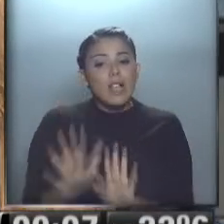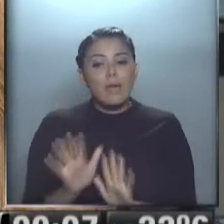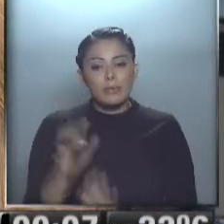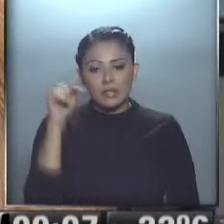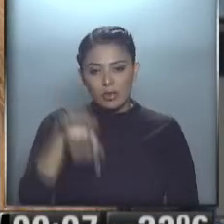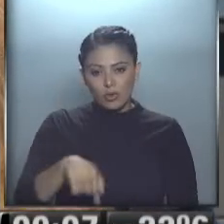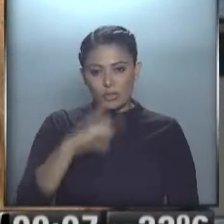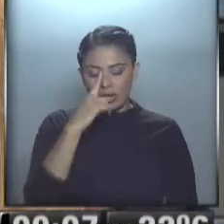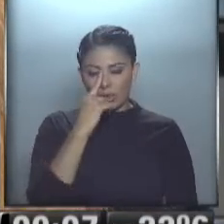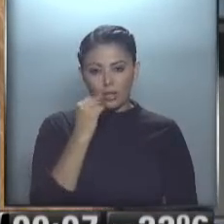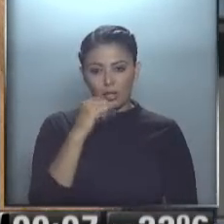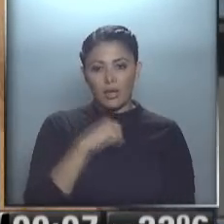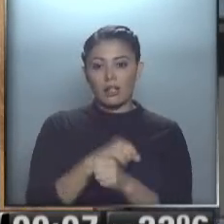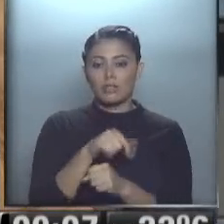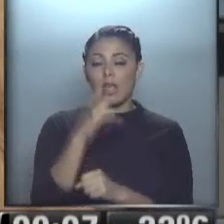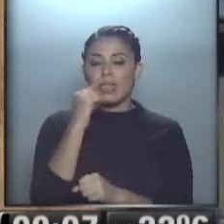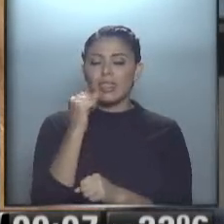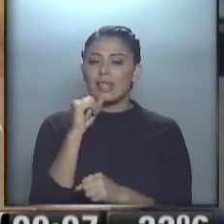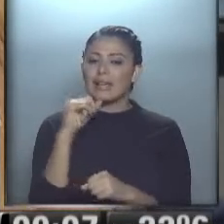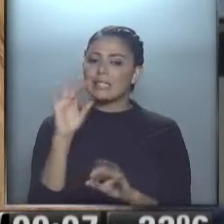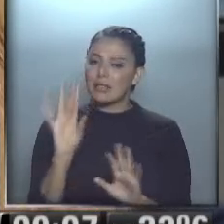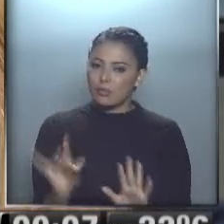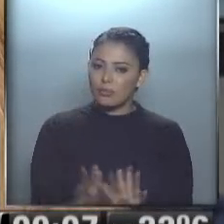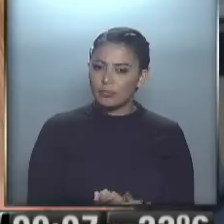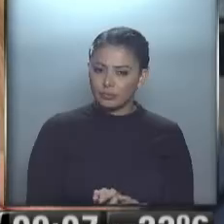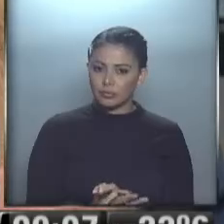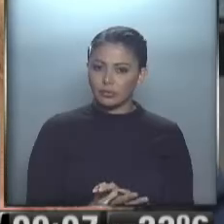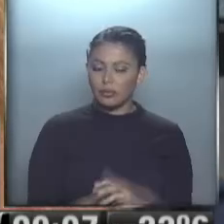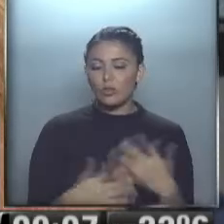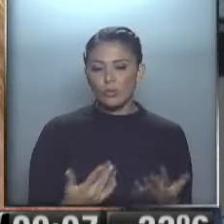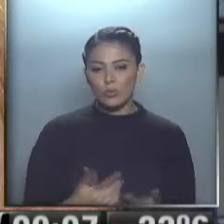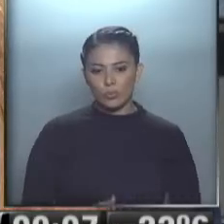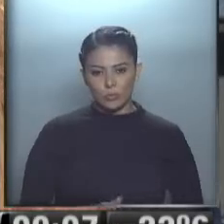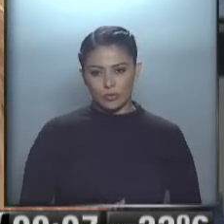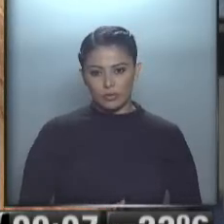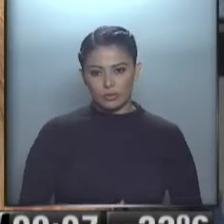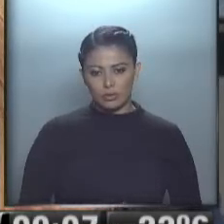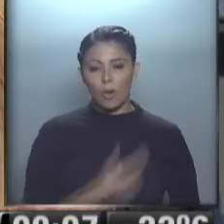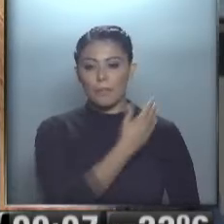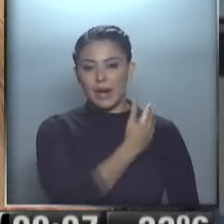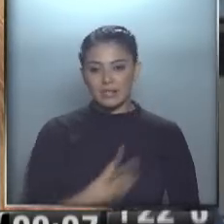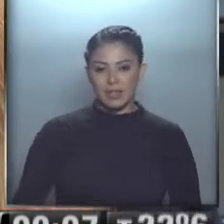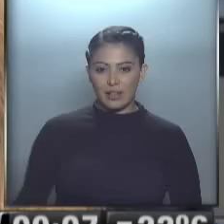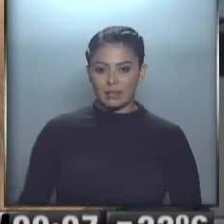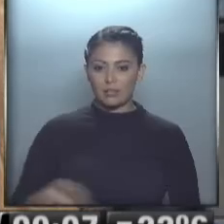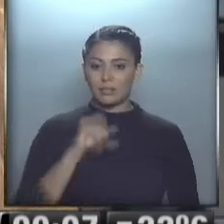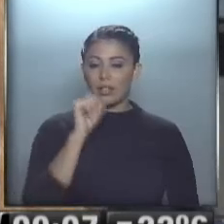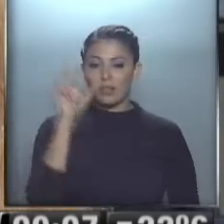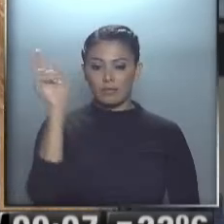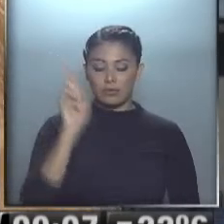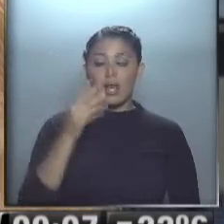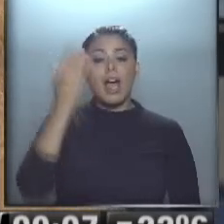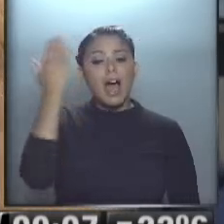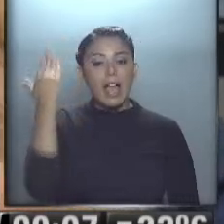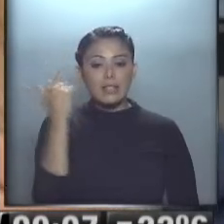esta jornada son días Muy intensos e Por supuesto que el presidente Nicolás Maduro ayer